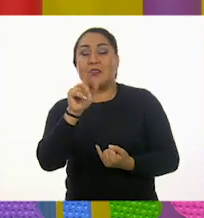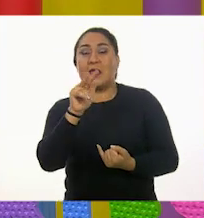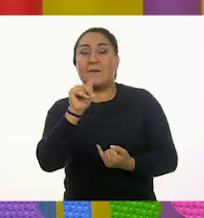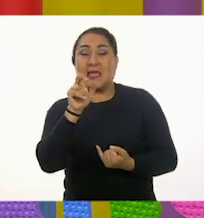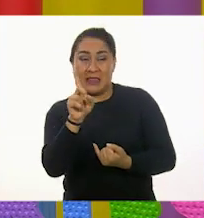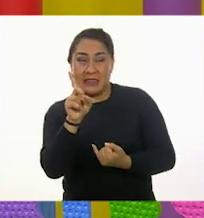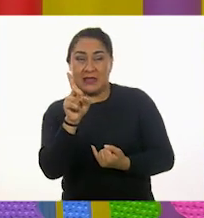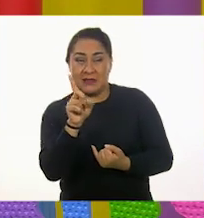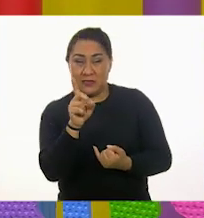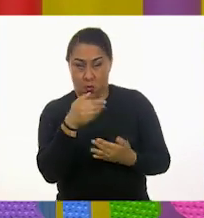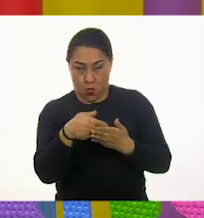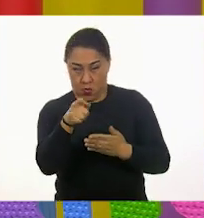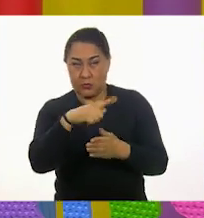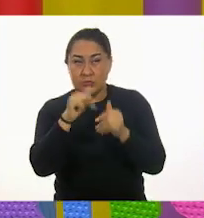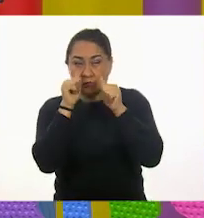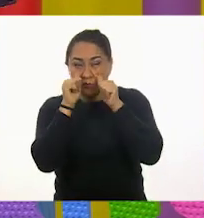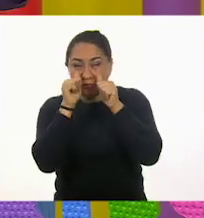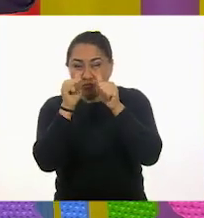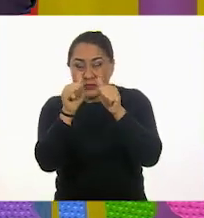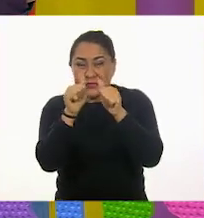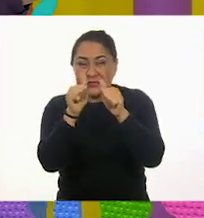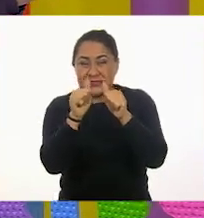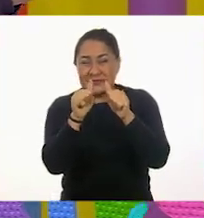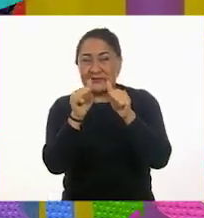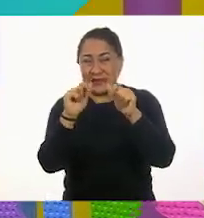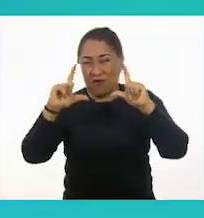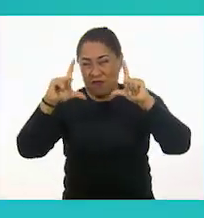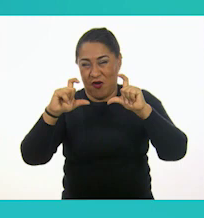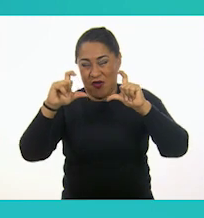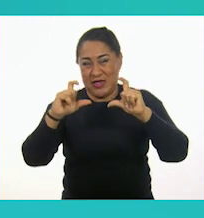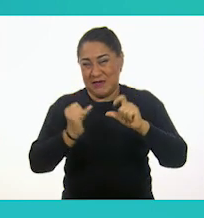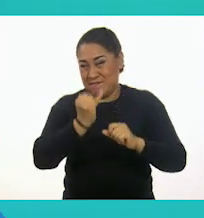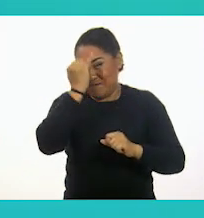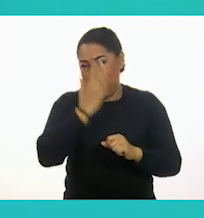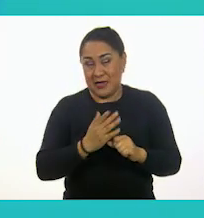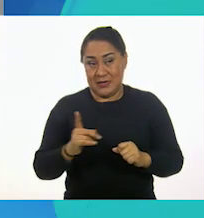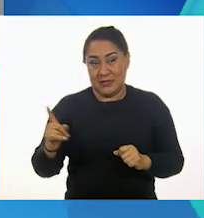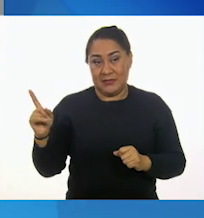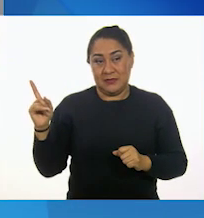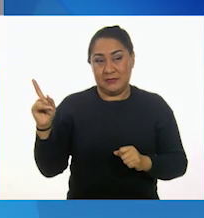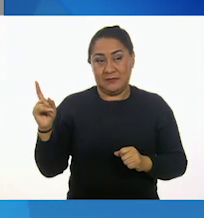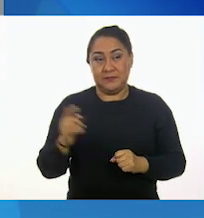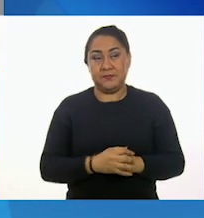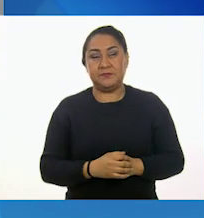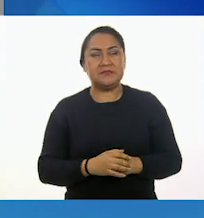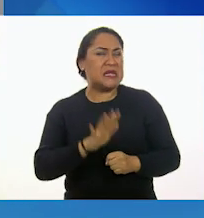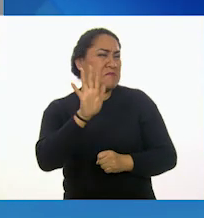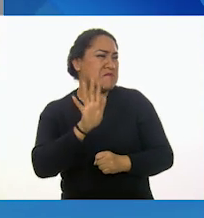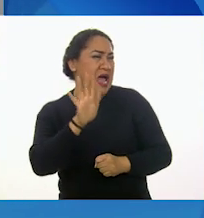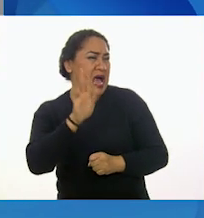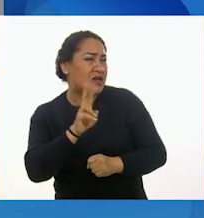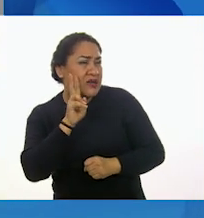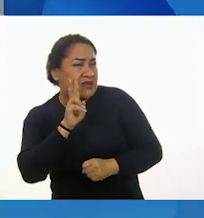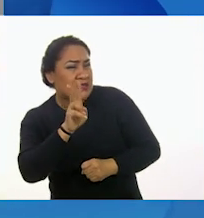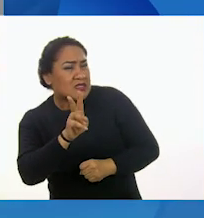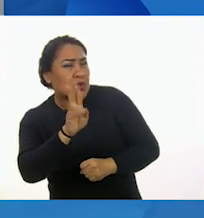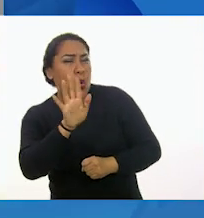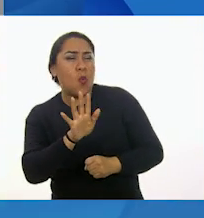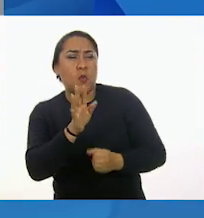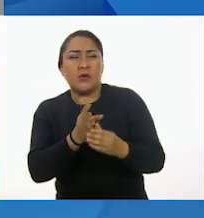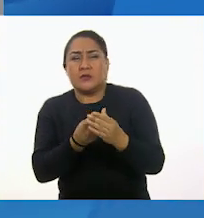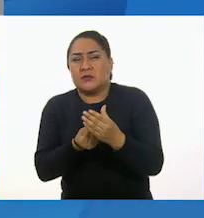Siqueiros. Si nos fijamos en la fotografía o en la imagen que tenemos, es como que está